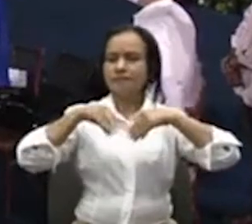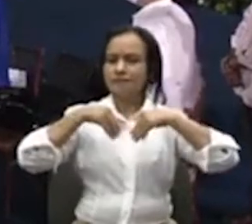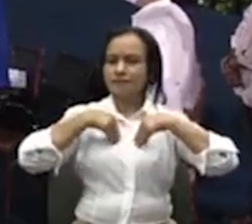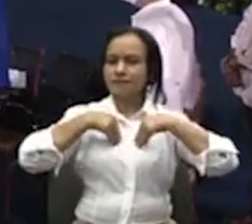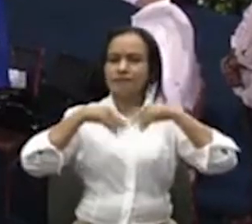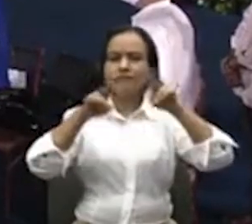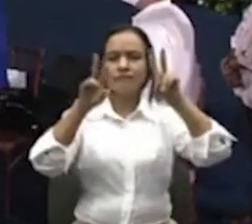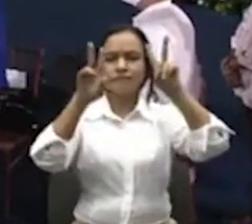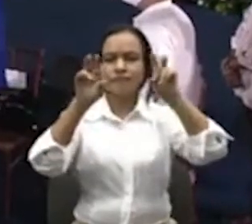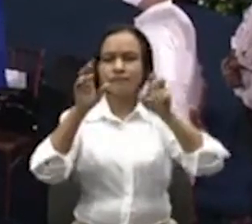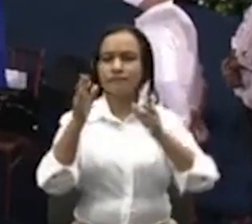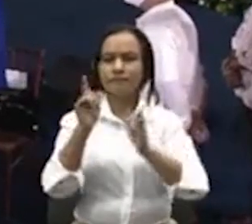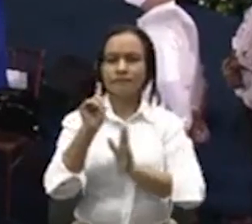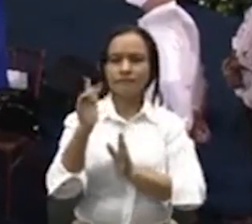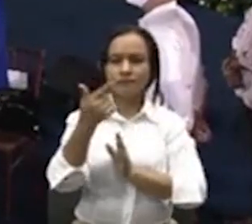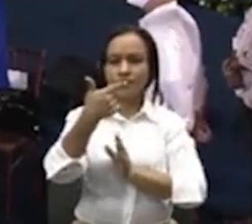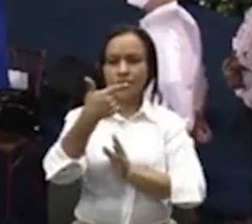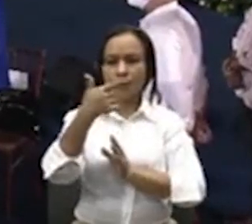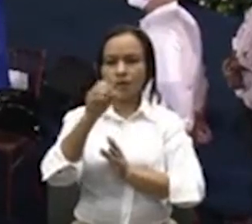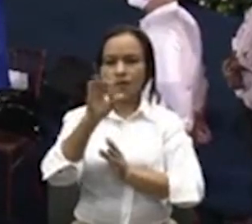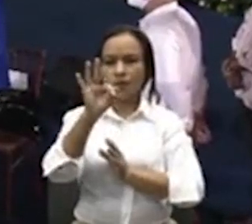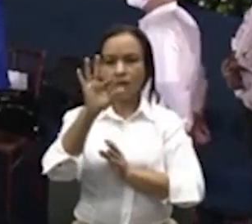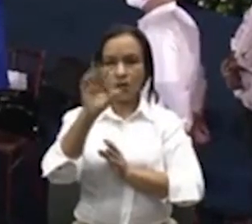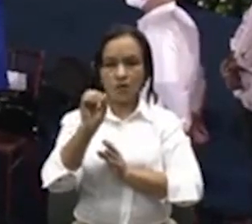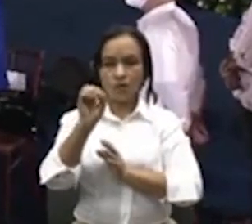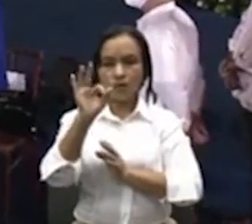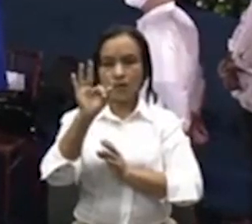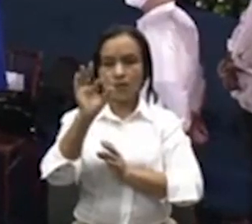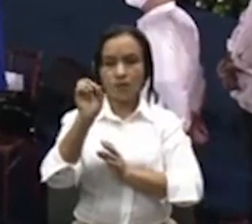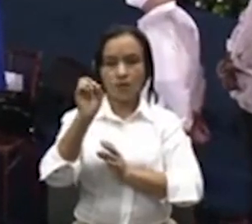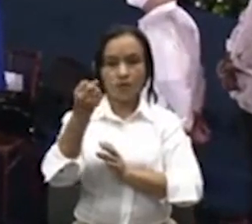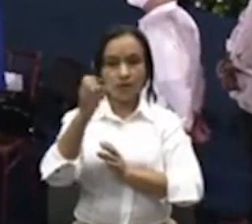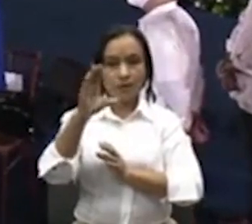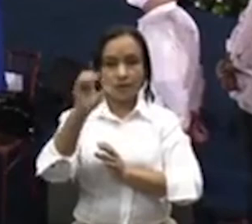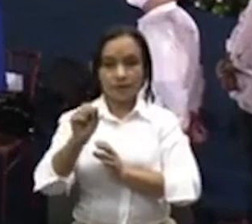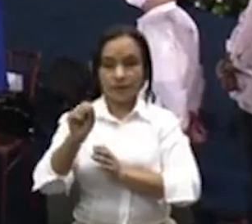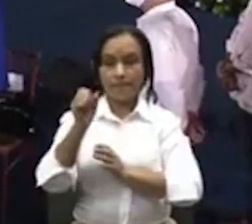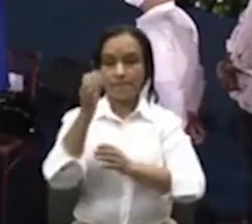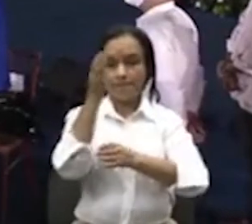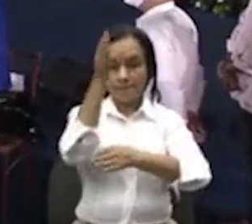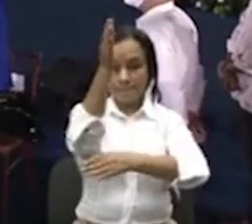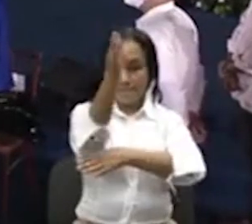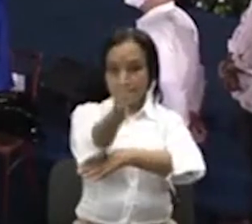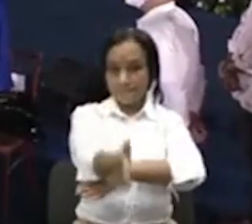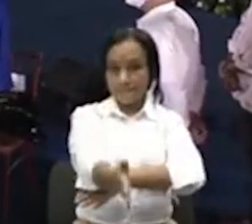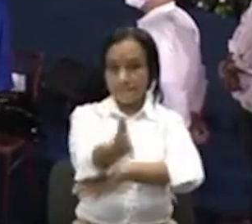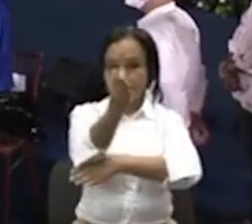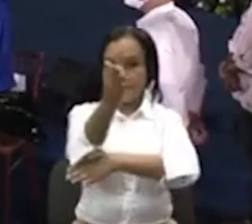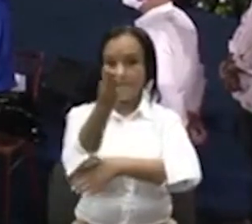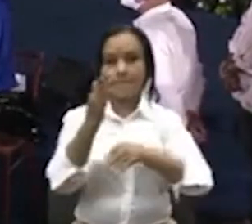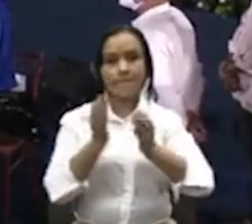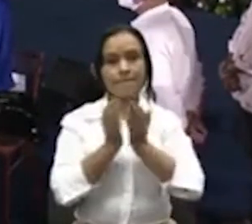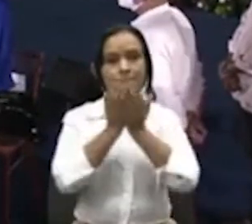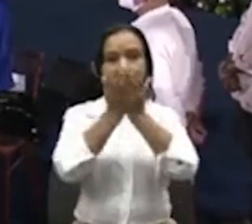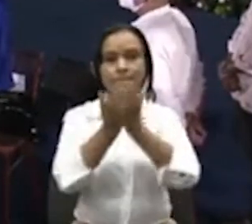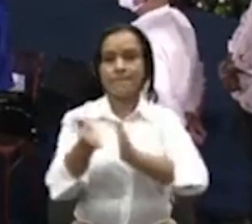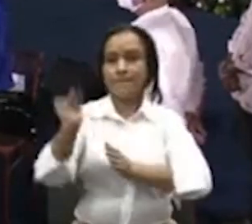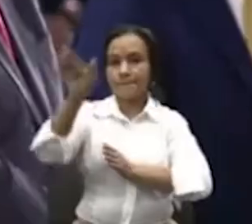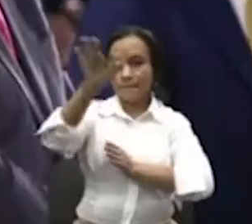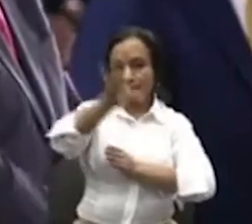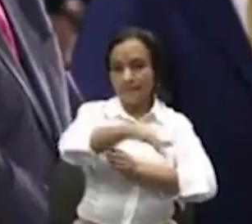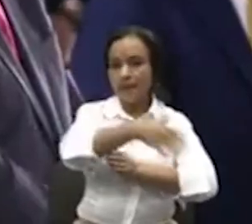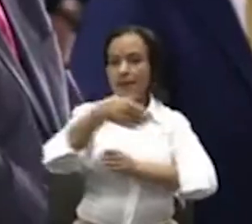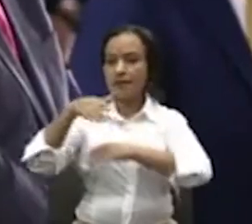que en relación con el Golfo de Fonseca y las delimitaciones marítimas y la salida al mar